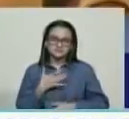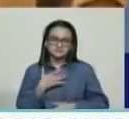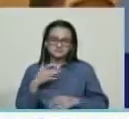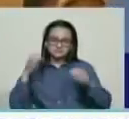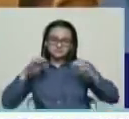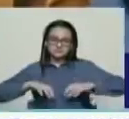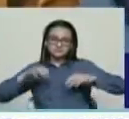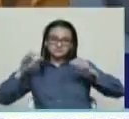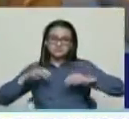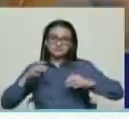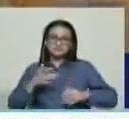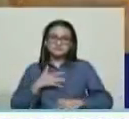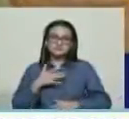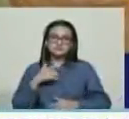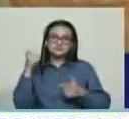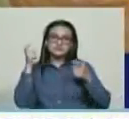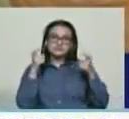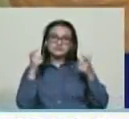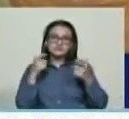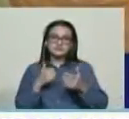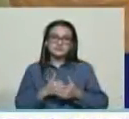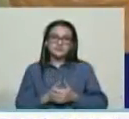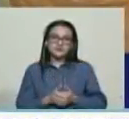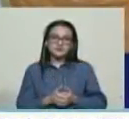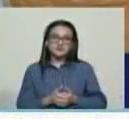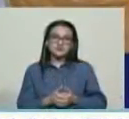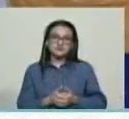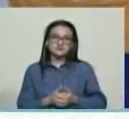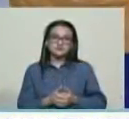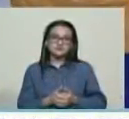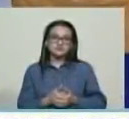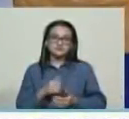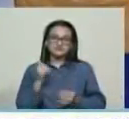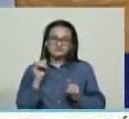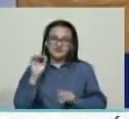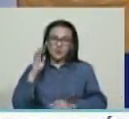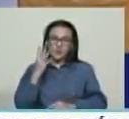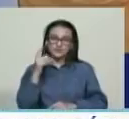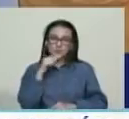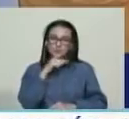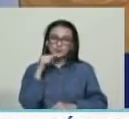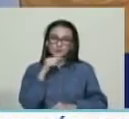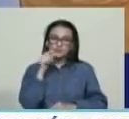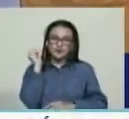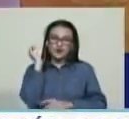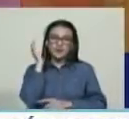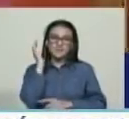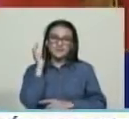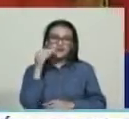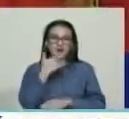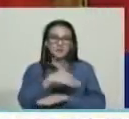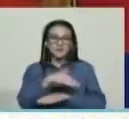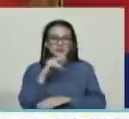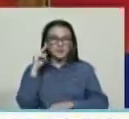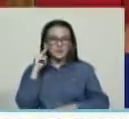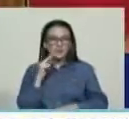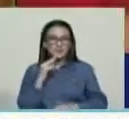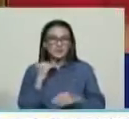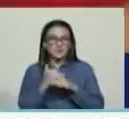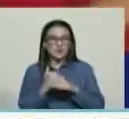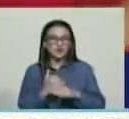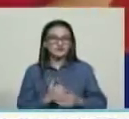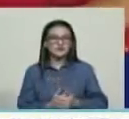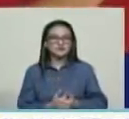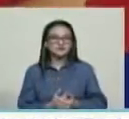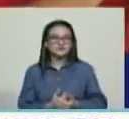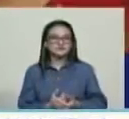lluvia. Sentimos que es que Chávez nos está pasando por el lado, como aquel 4 de octubre en la avenida Bolívar. Y nos